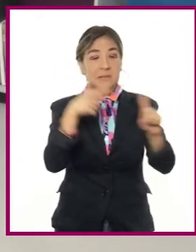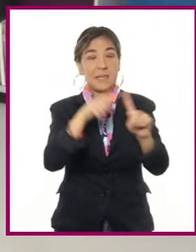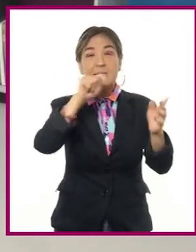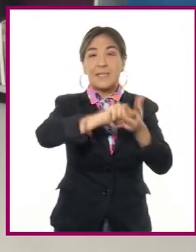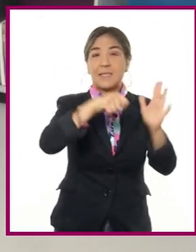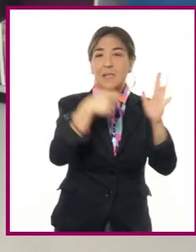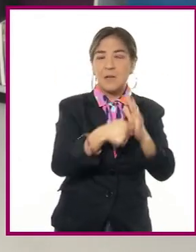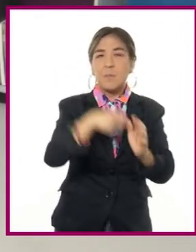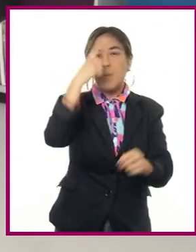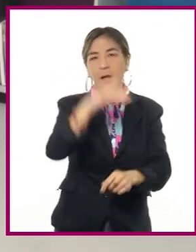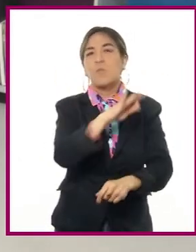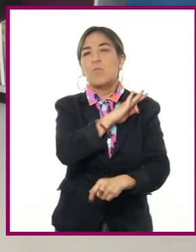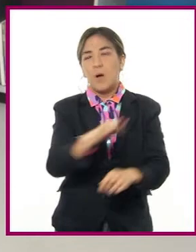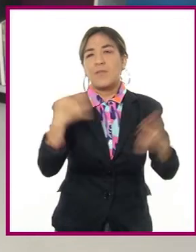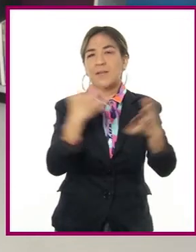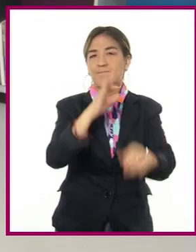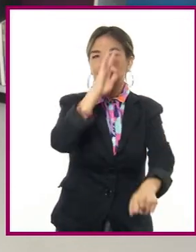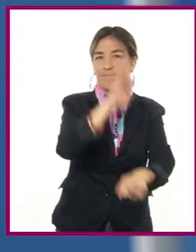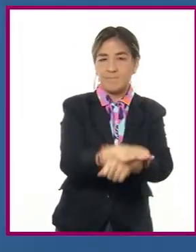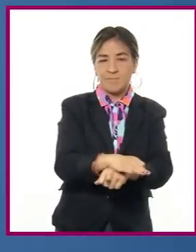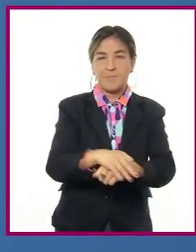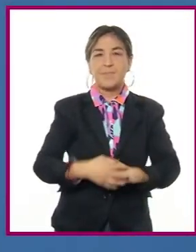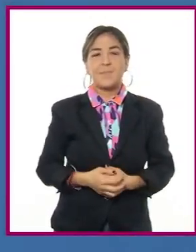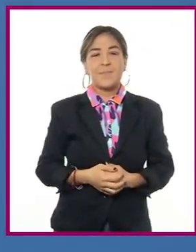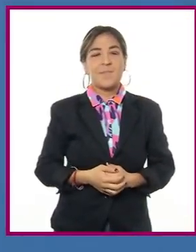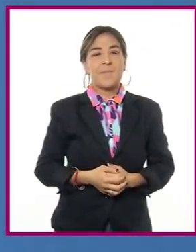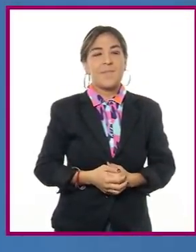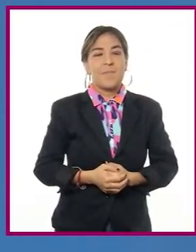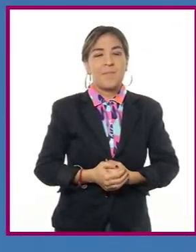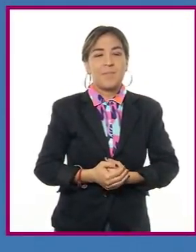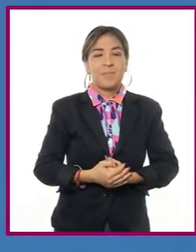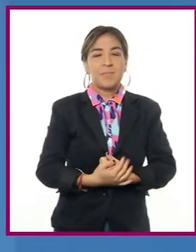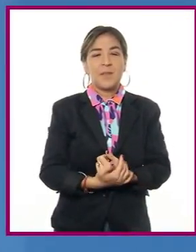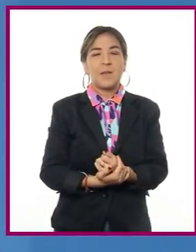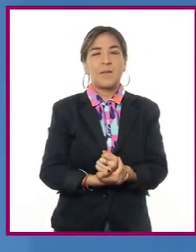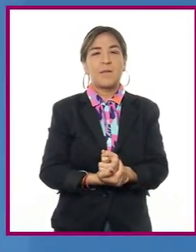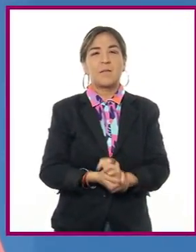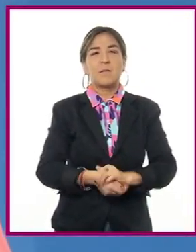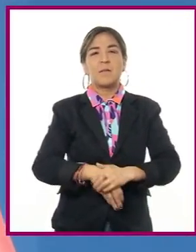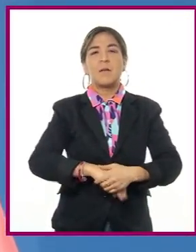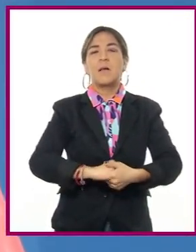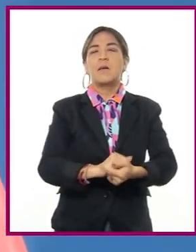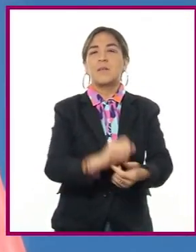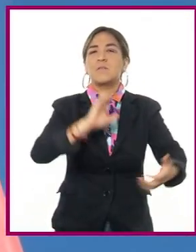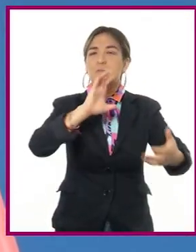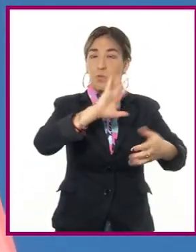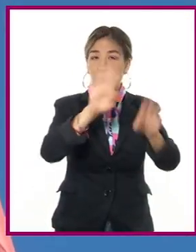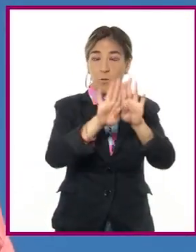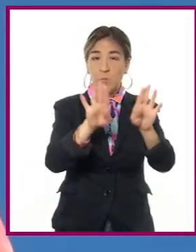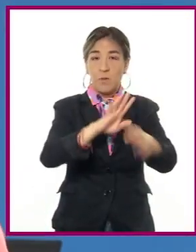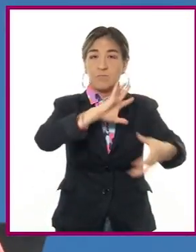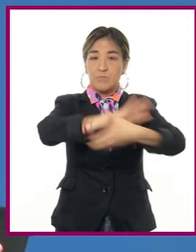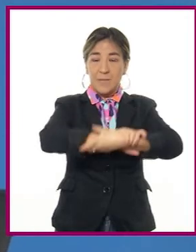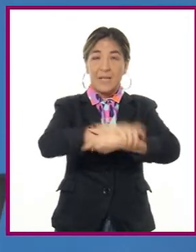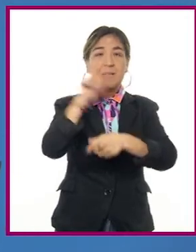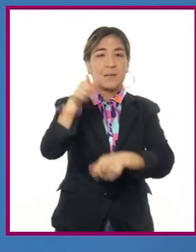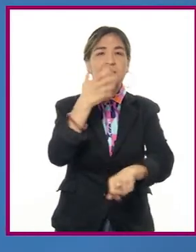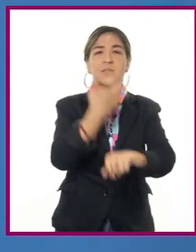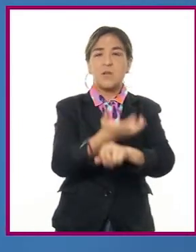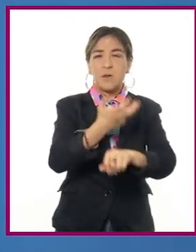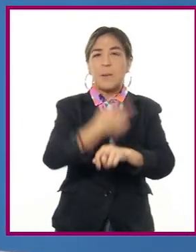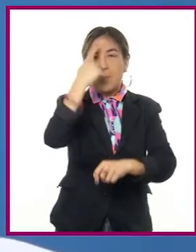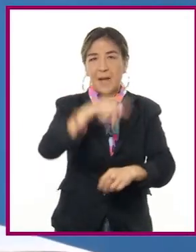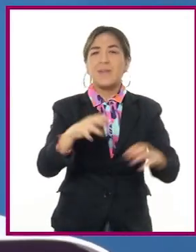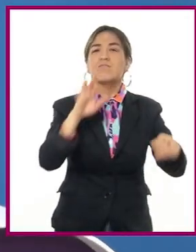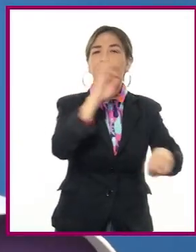técnico las posibilidades de defensa común. La alianza con Estados Unidos de América para participar en la guerra